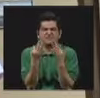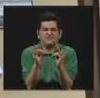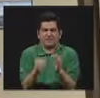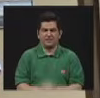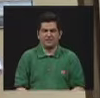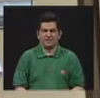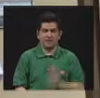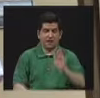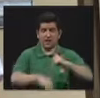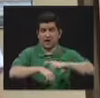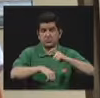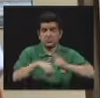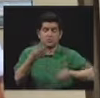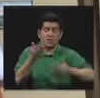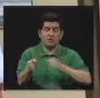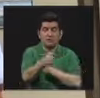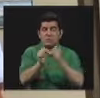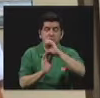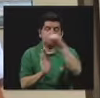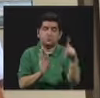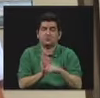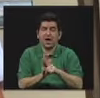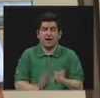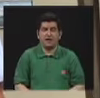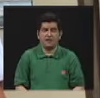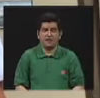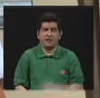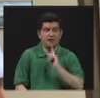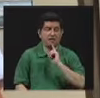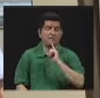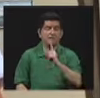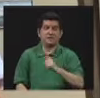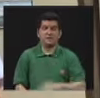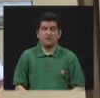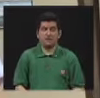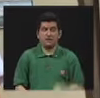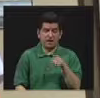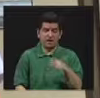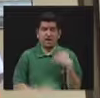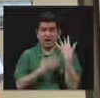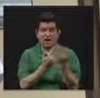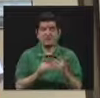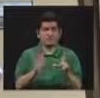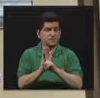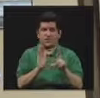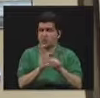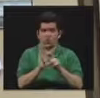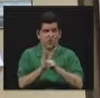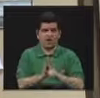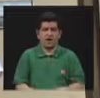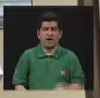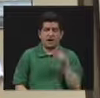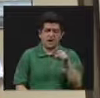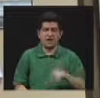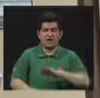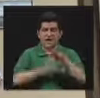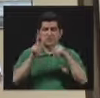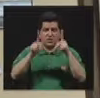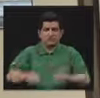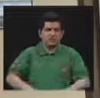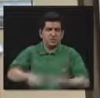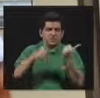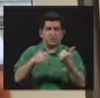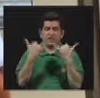que quieren es que en su momento, tal vez la Sala Constitucional declare que esta moratoria es ilegal y puedan echar a